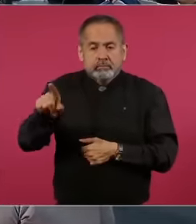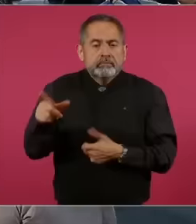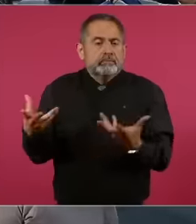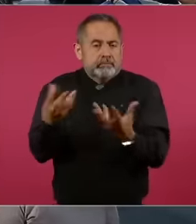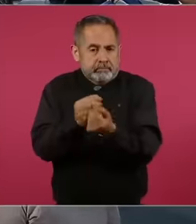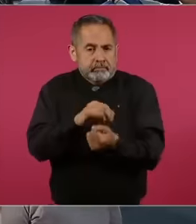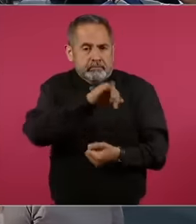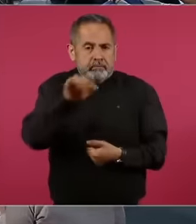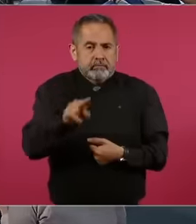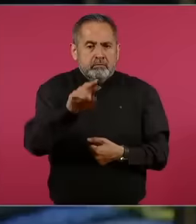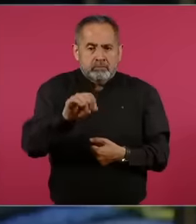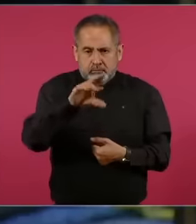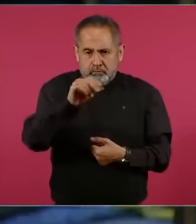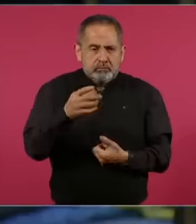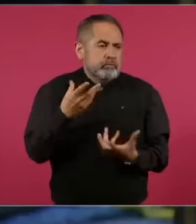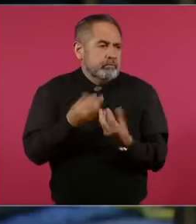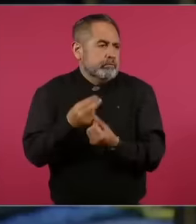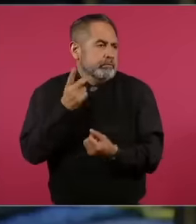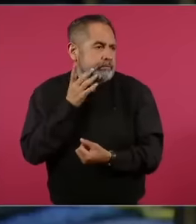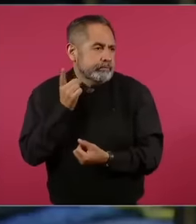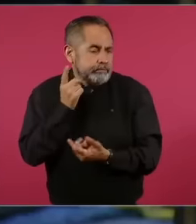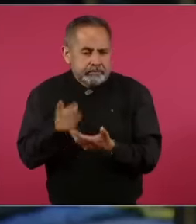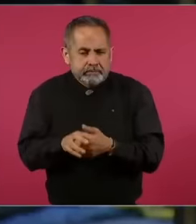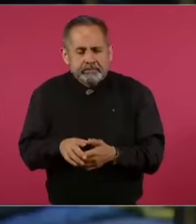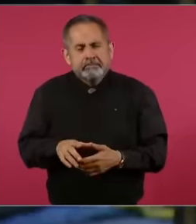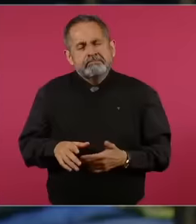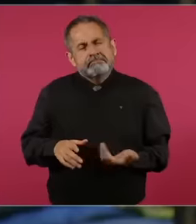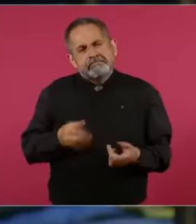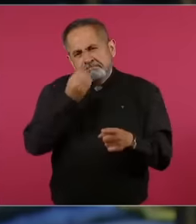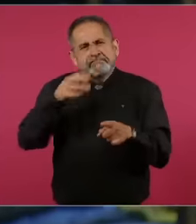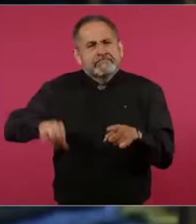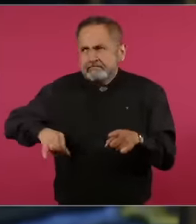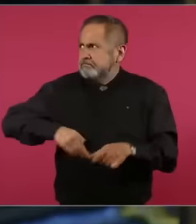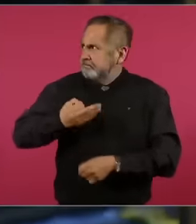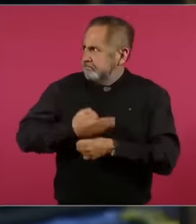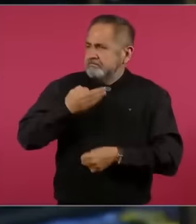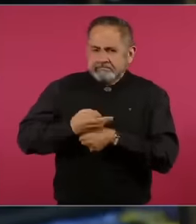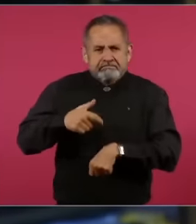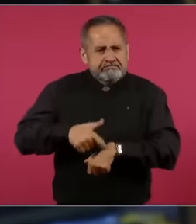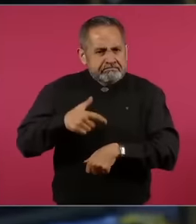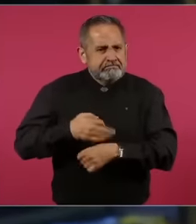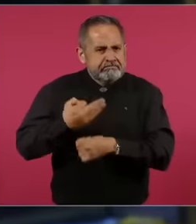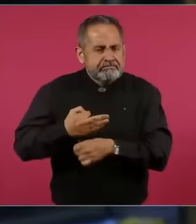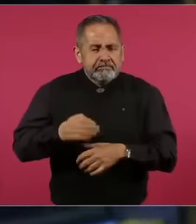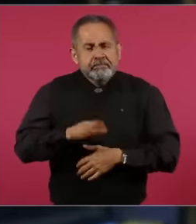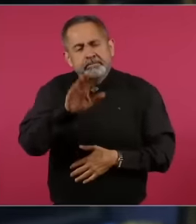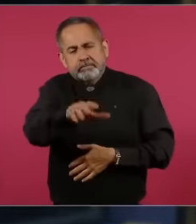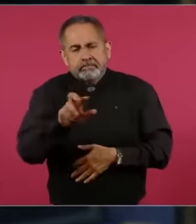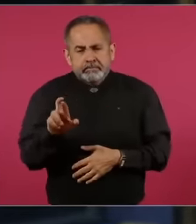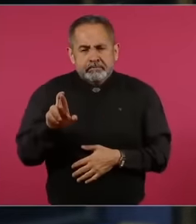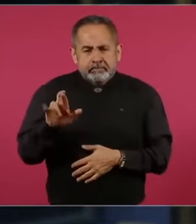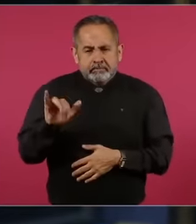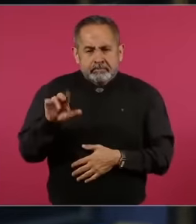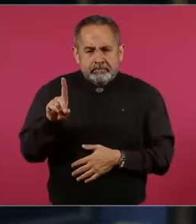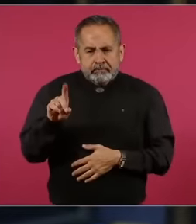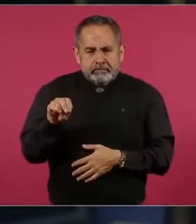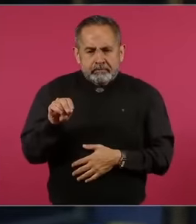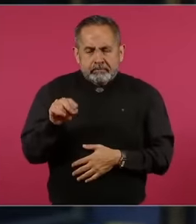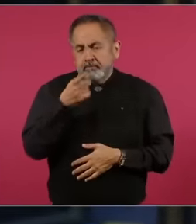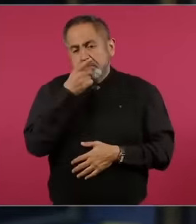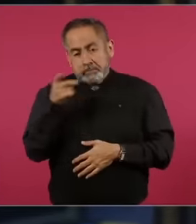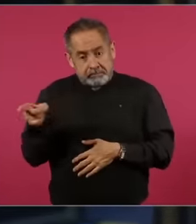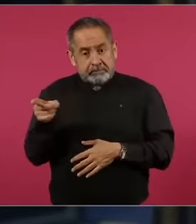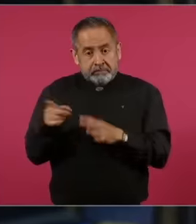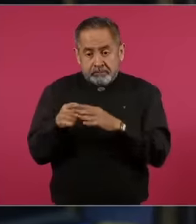mencionaba son interesantes. Me gustaría preguntarle, Ricardo Monreal contempla que antes de